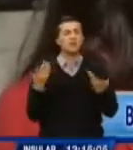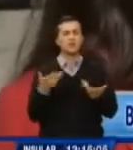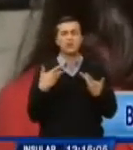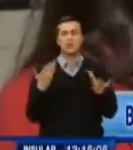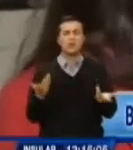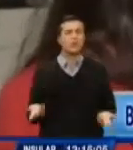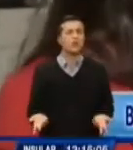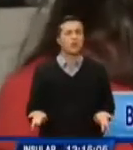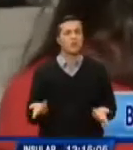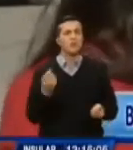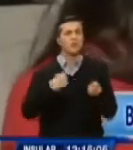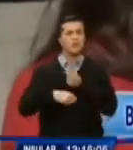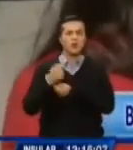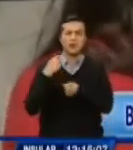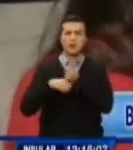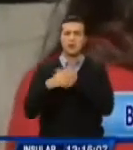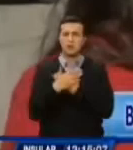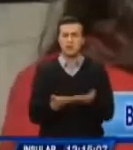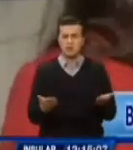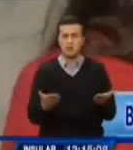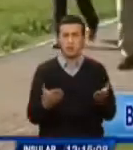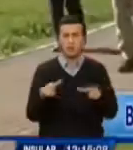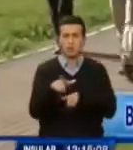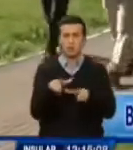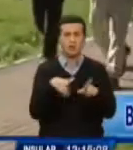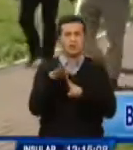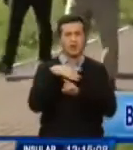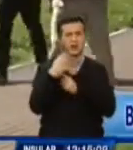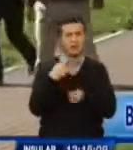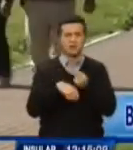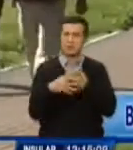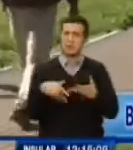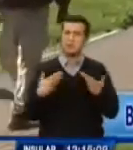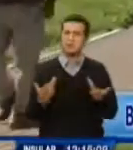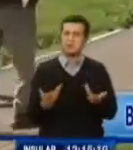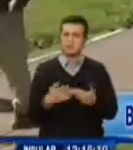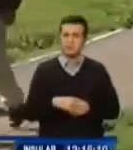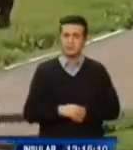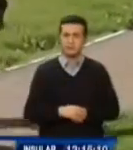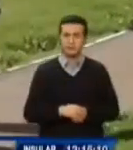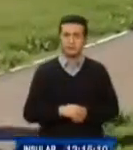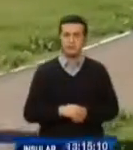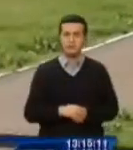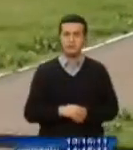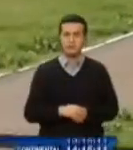cómo es que les venden inclusive parte del parque. Sofía Montoya, Ecuador TV.